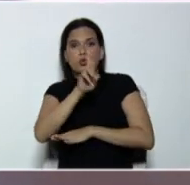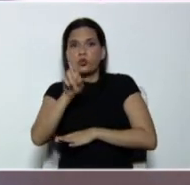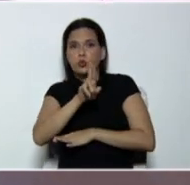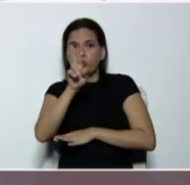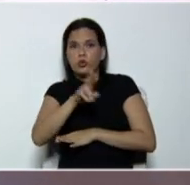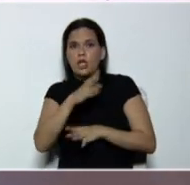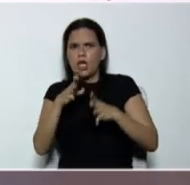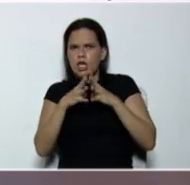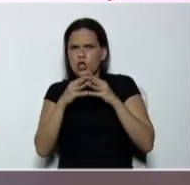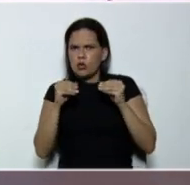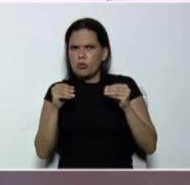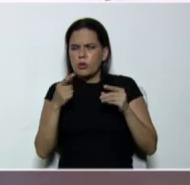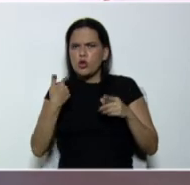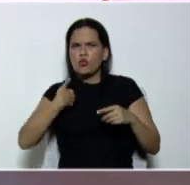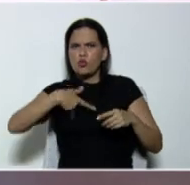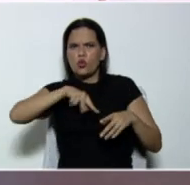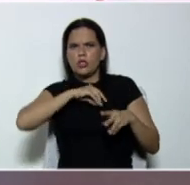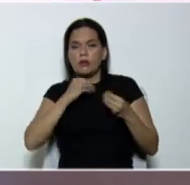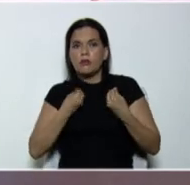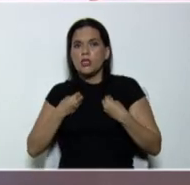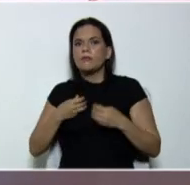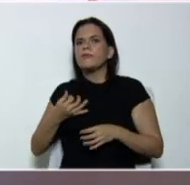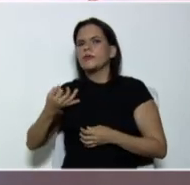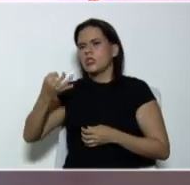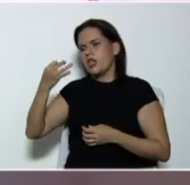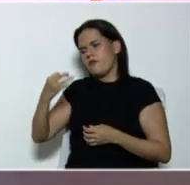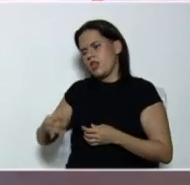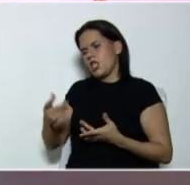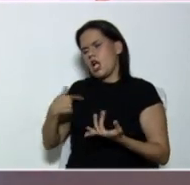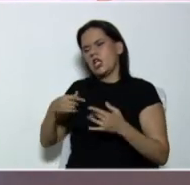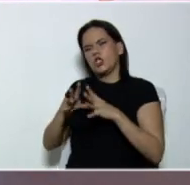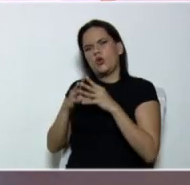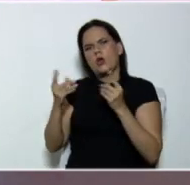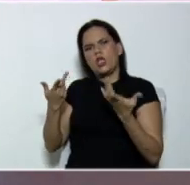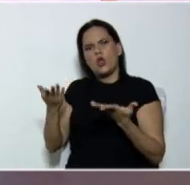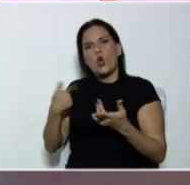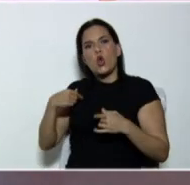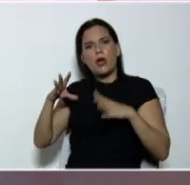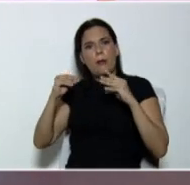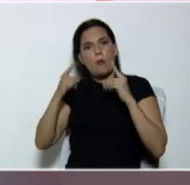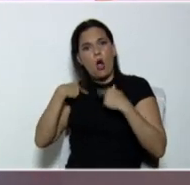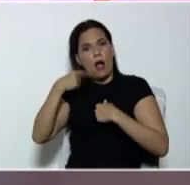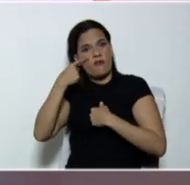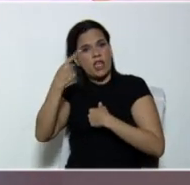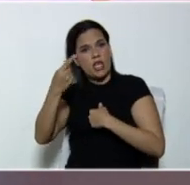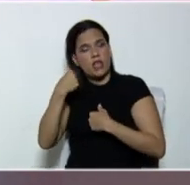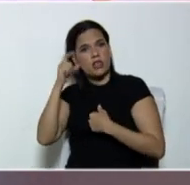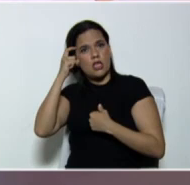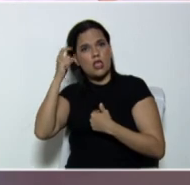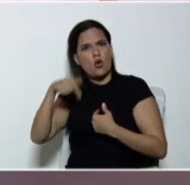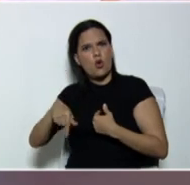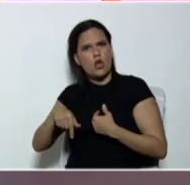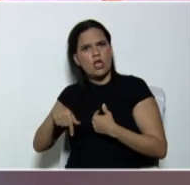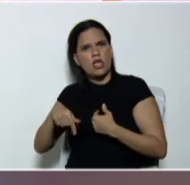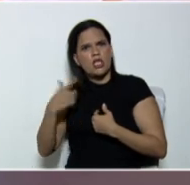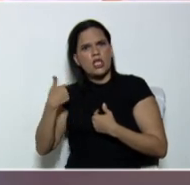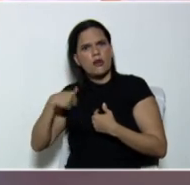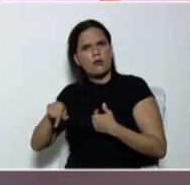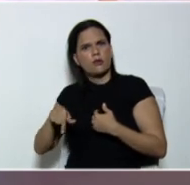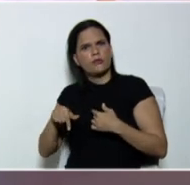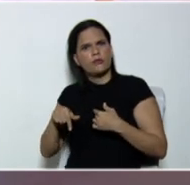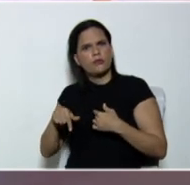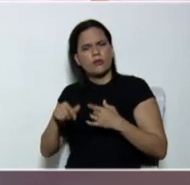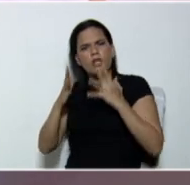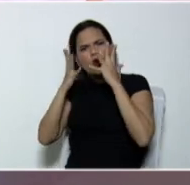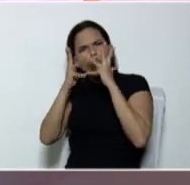utilizarla en todo momento de nuestras vidas. Exactamente, Heiler, y sobre todo el tema que vamos a ver el día de hoy, que tiene que ver con lo que es